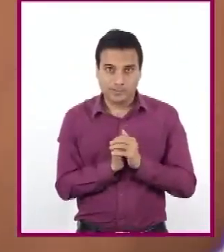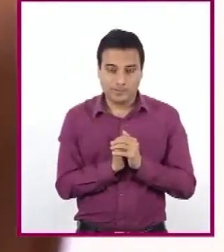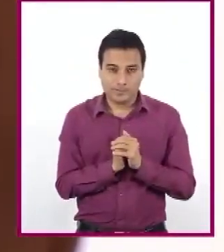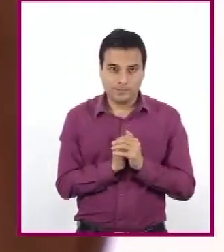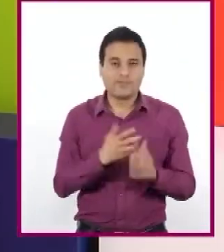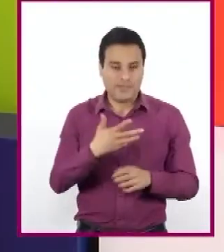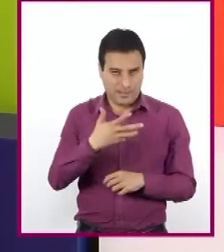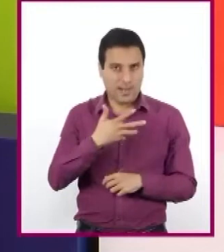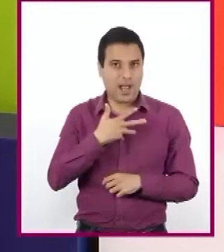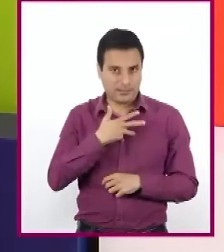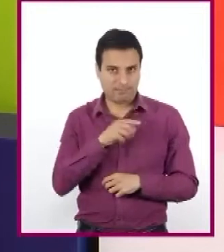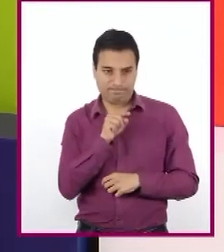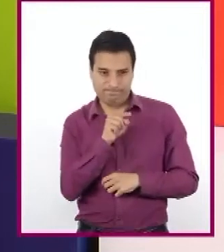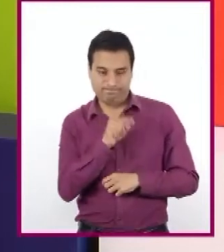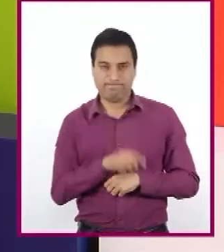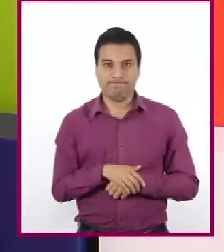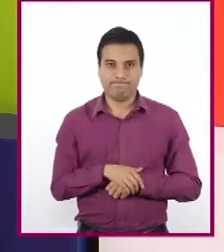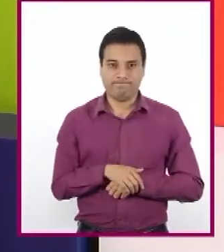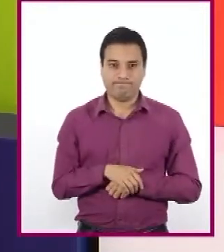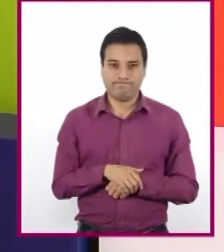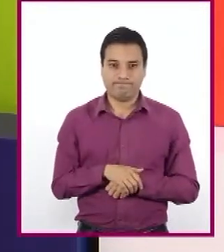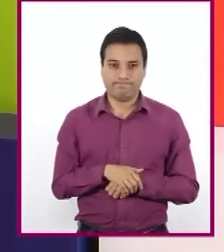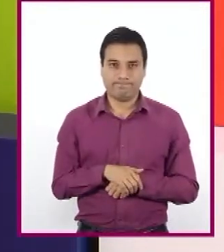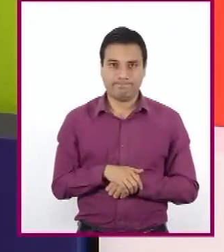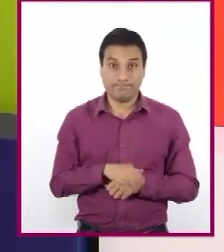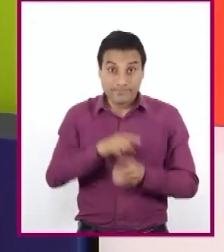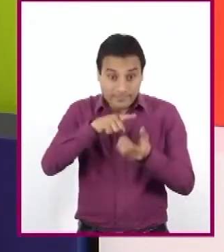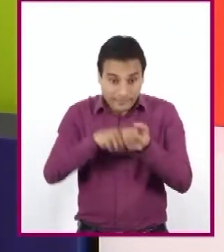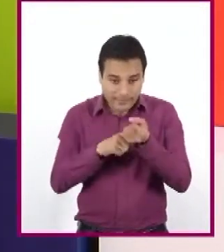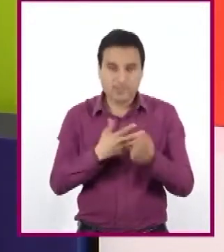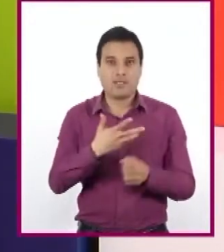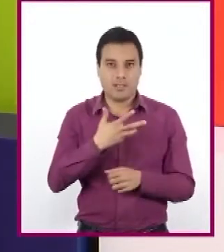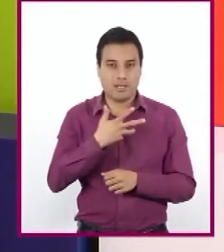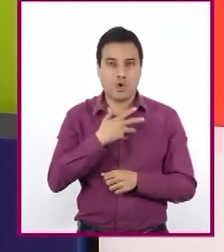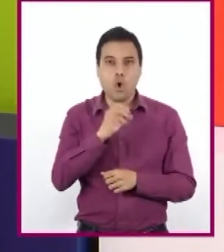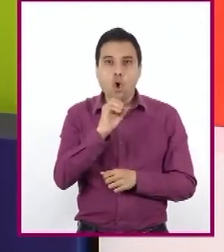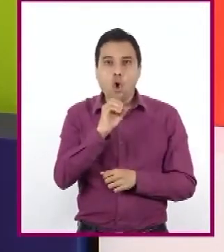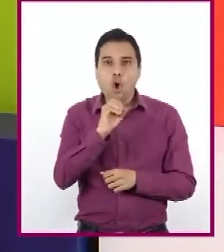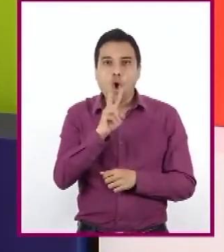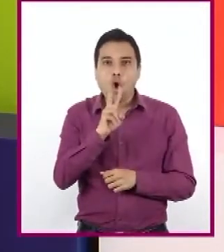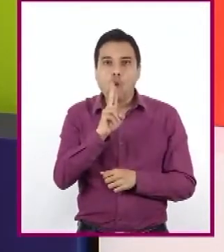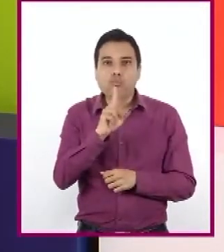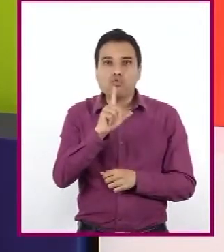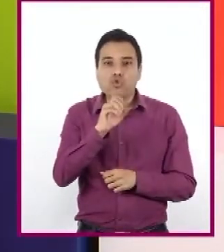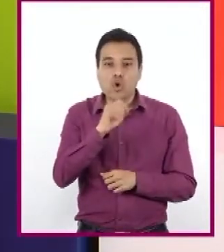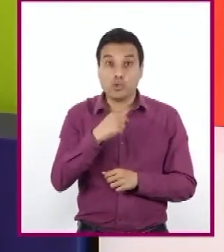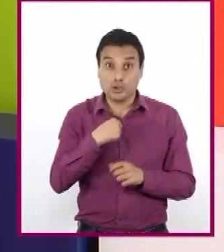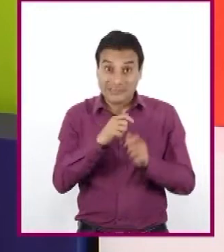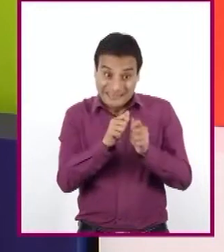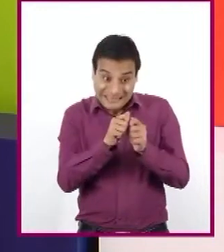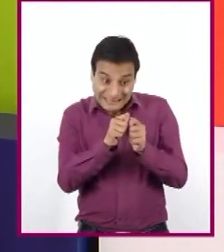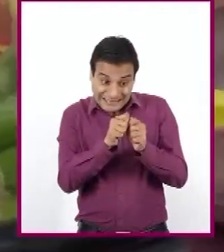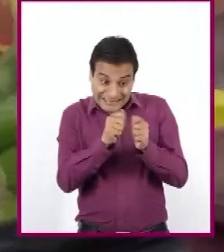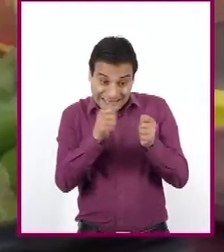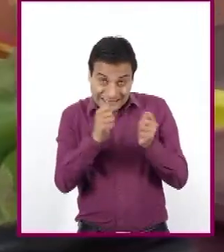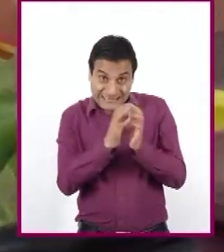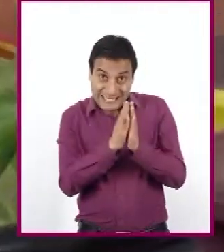es donde lo encuentro. En esta parte es donde se van a guardar los óvulos. Hay que abrirlos y retirar uno de ellos también.